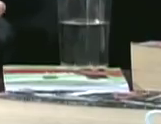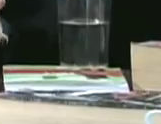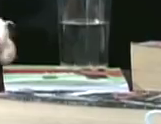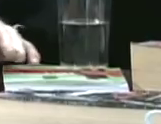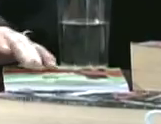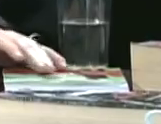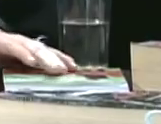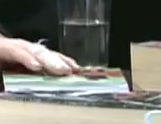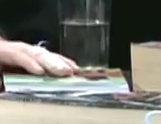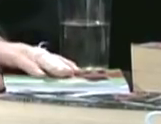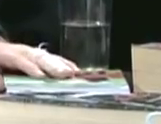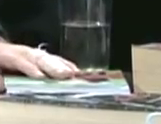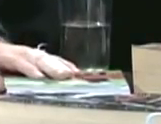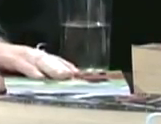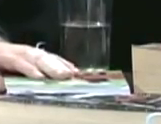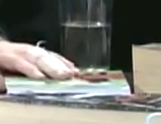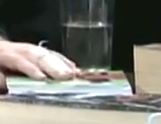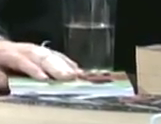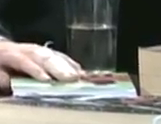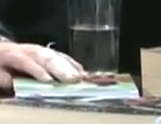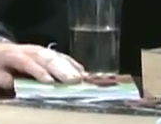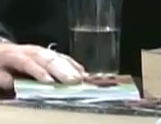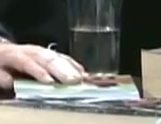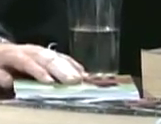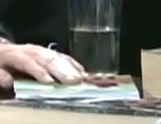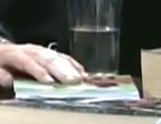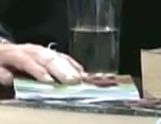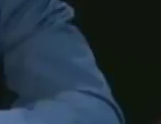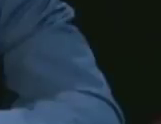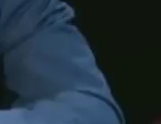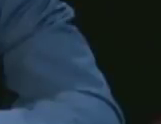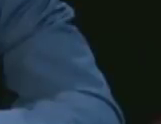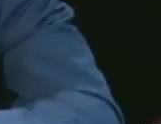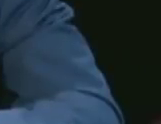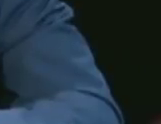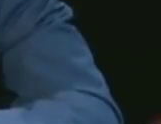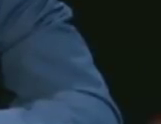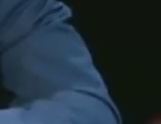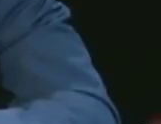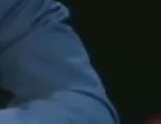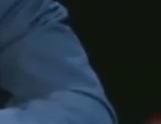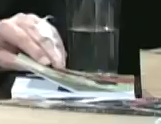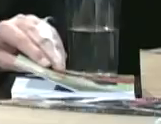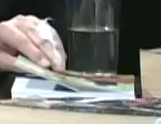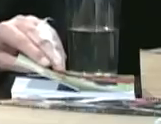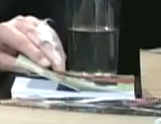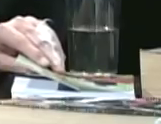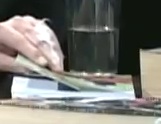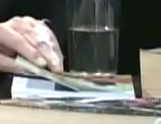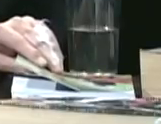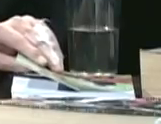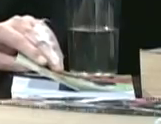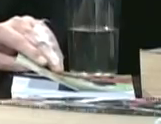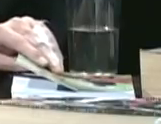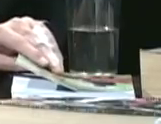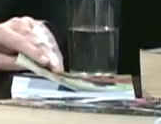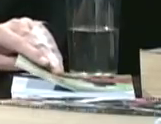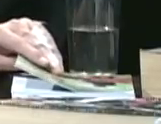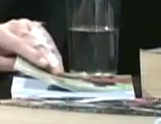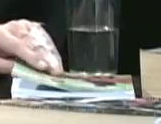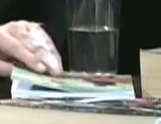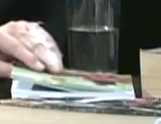impedir. El Che lo dijo bien clarito, ¿sí? Las ideas no se reprimen, se discuten,